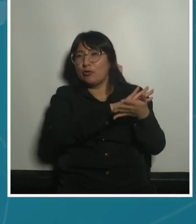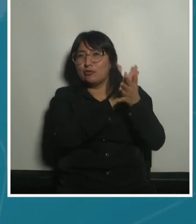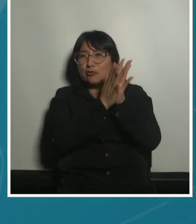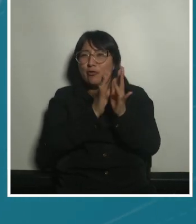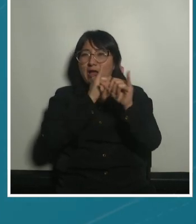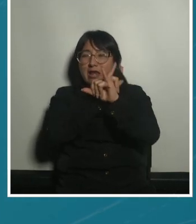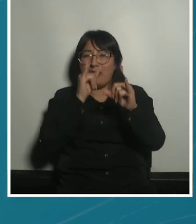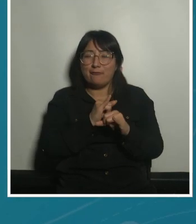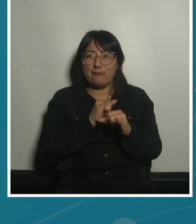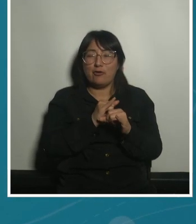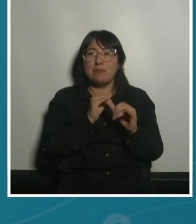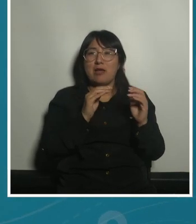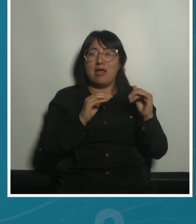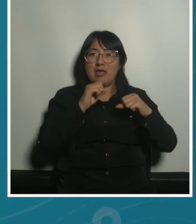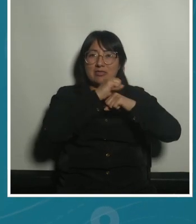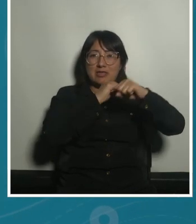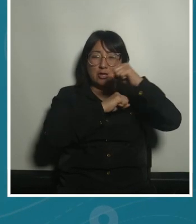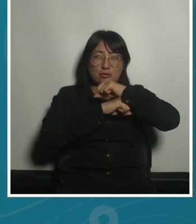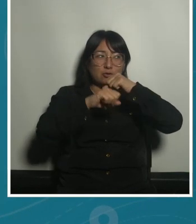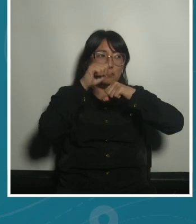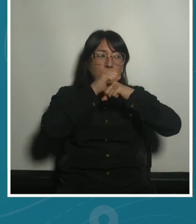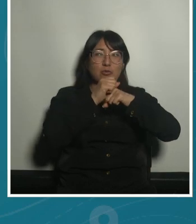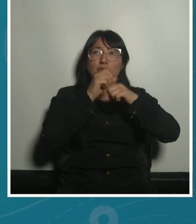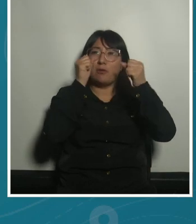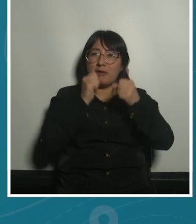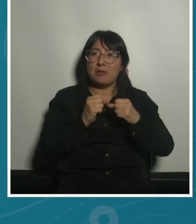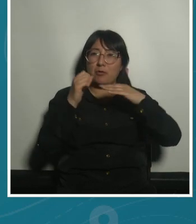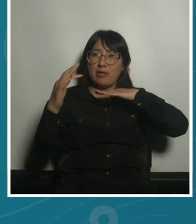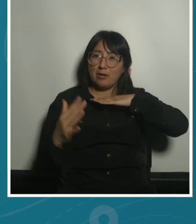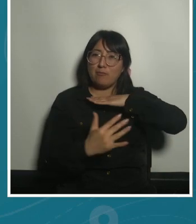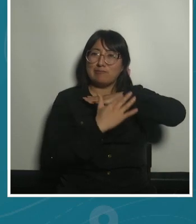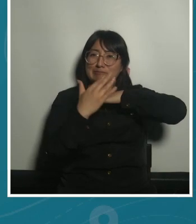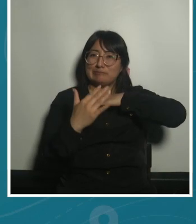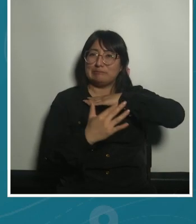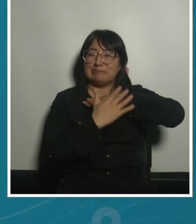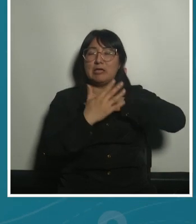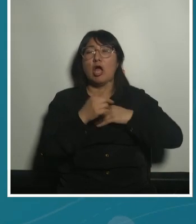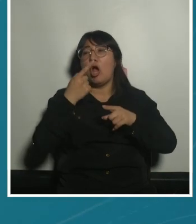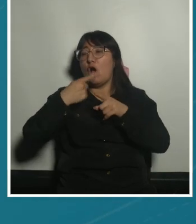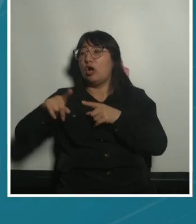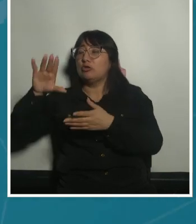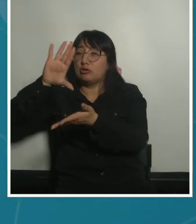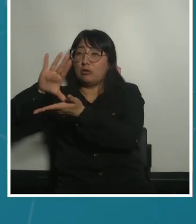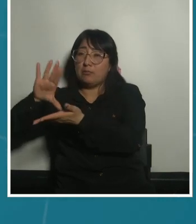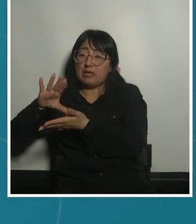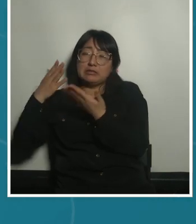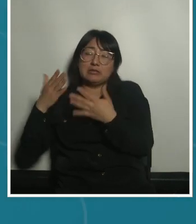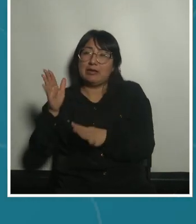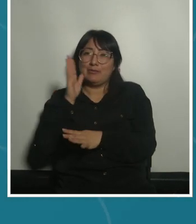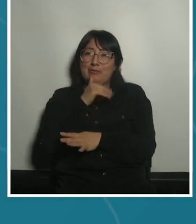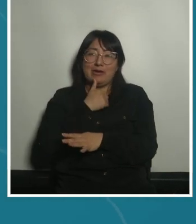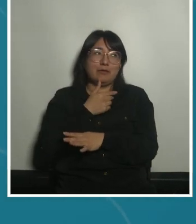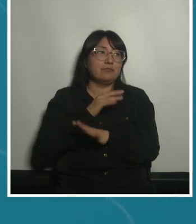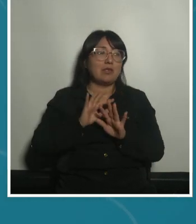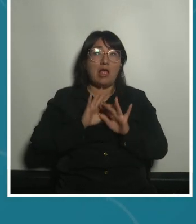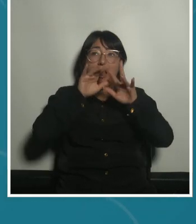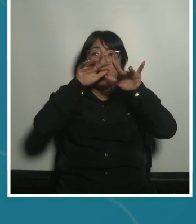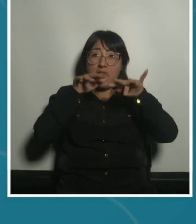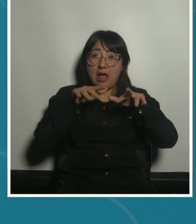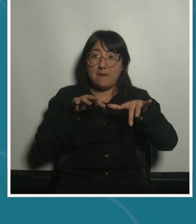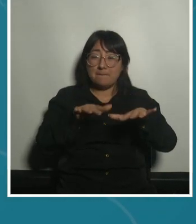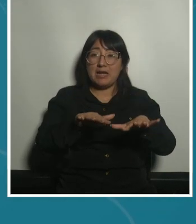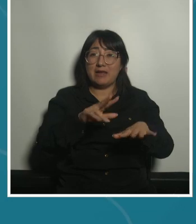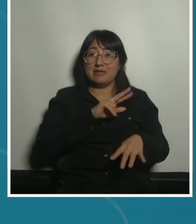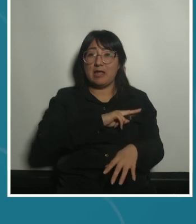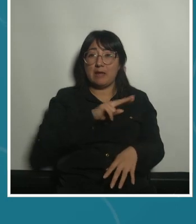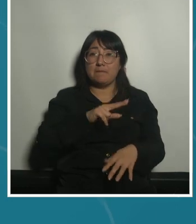estructuras de mitigación a erosión y marejadas rígidas que otros países están ya en retirada. Las playas urbanas en Viña